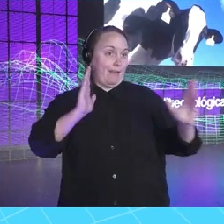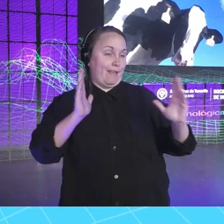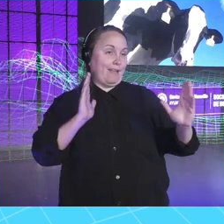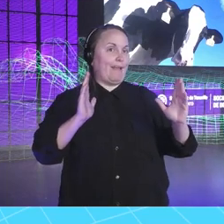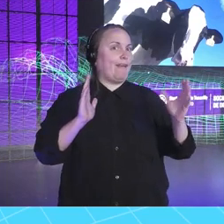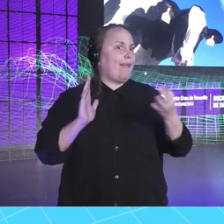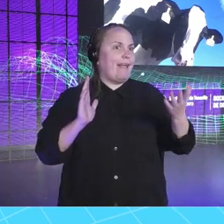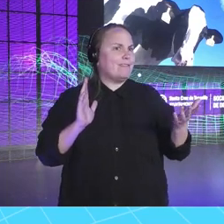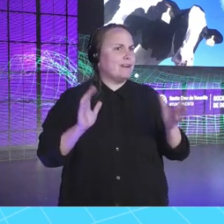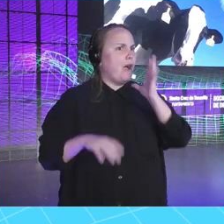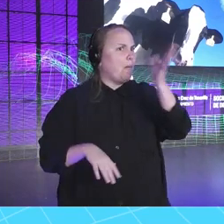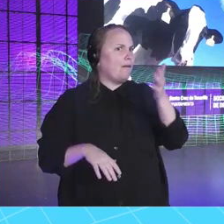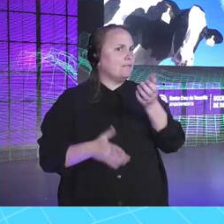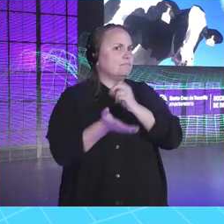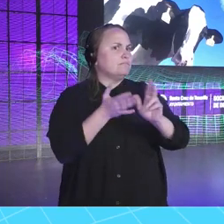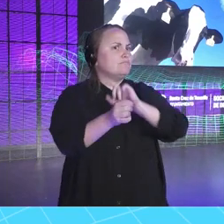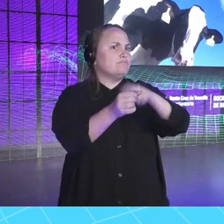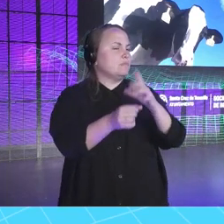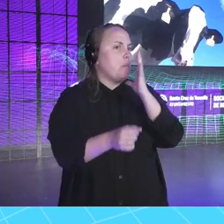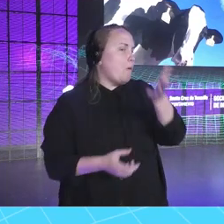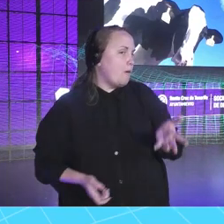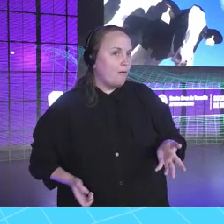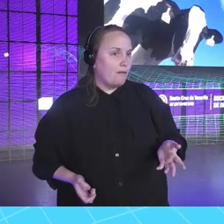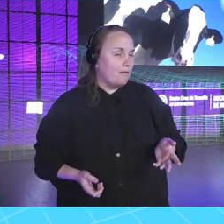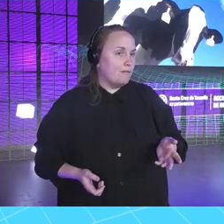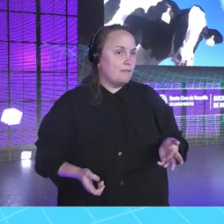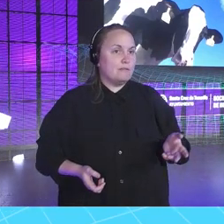que Y por qué quieren hacer senderismo para